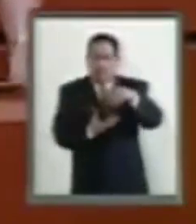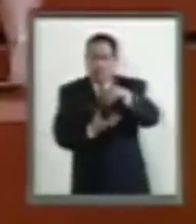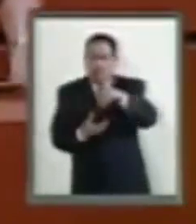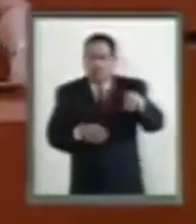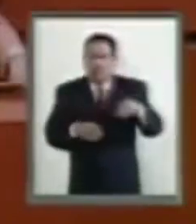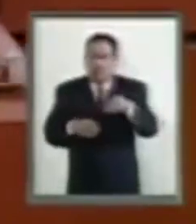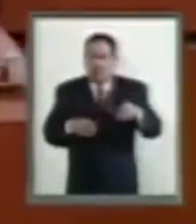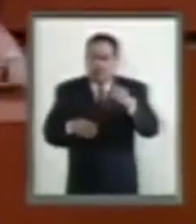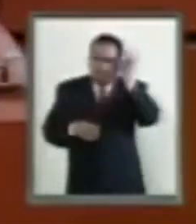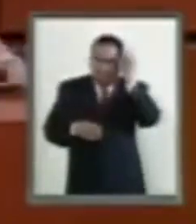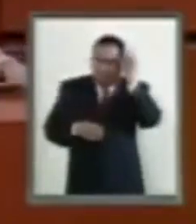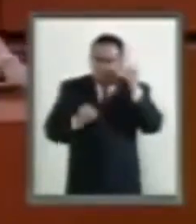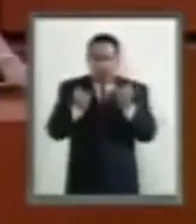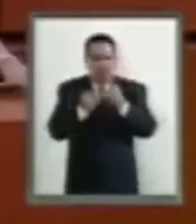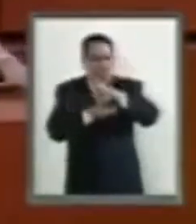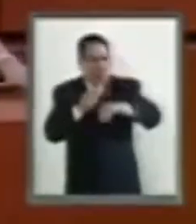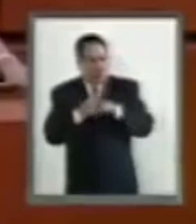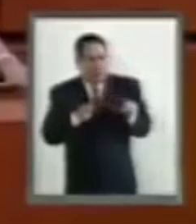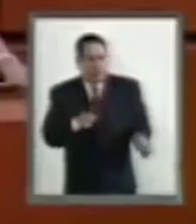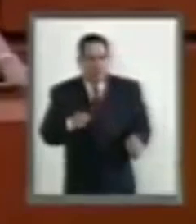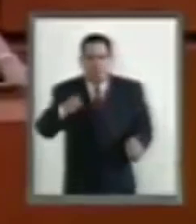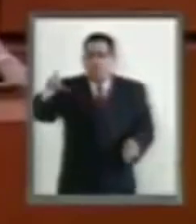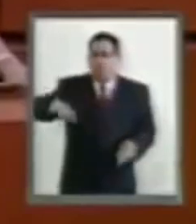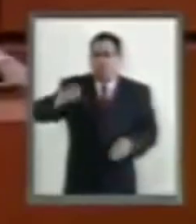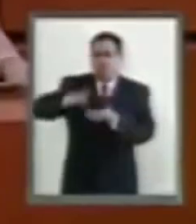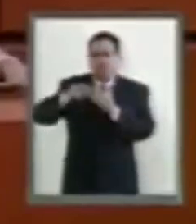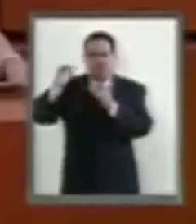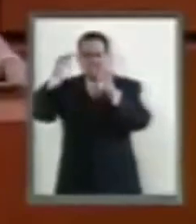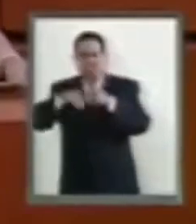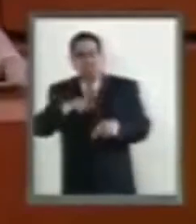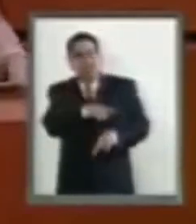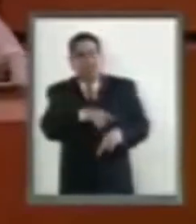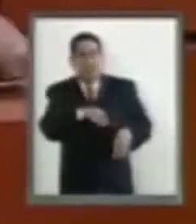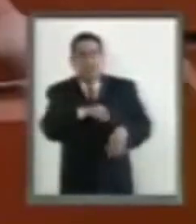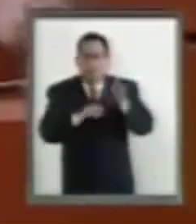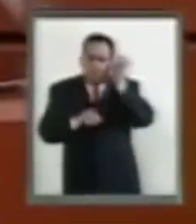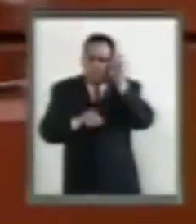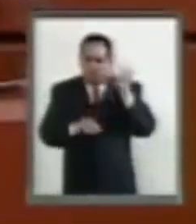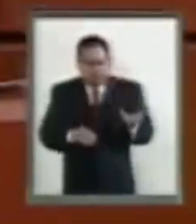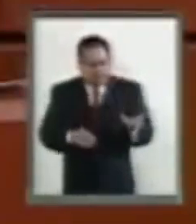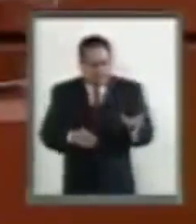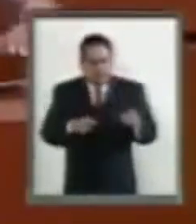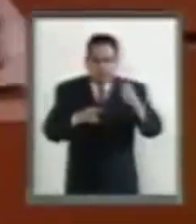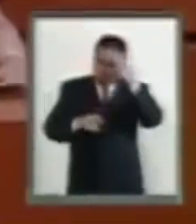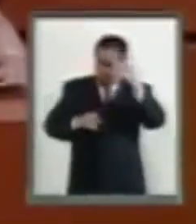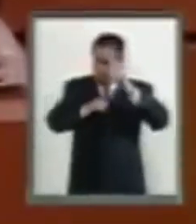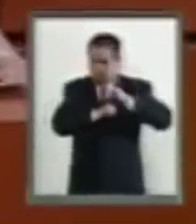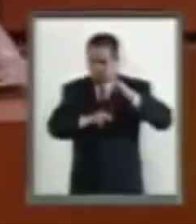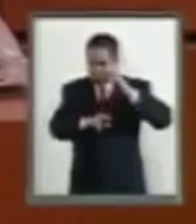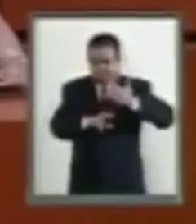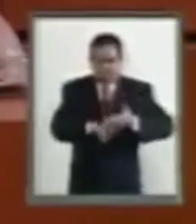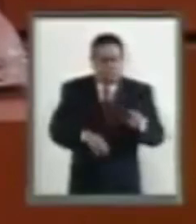señora secretaria. Usted no es representante de negocios. No sigue a la cabeza de la Secretaría